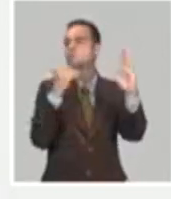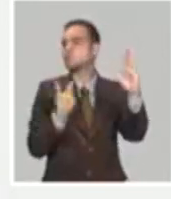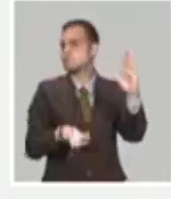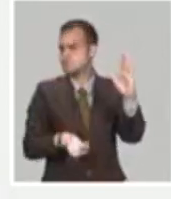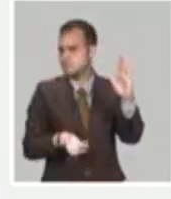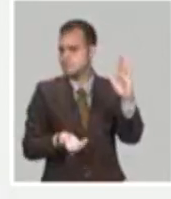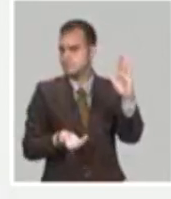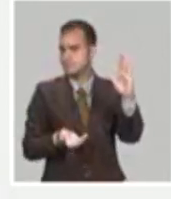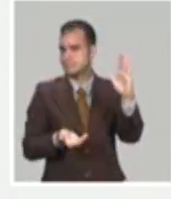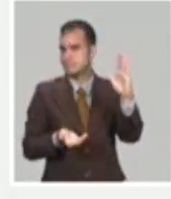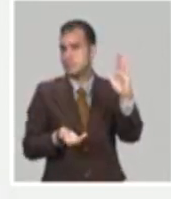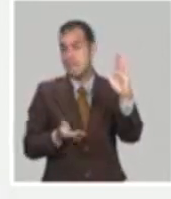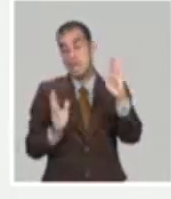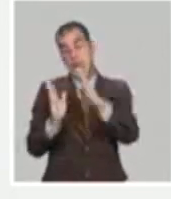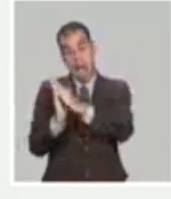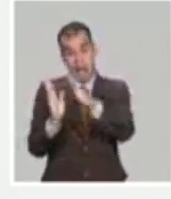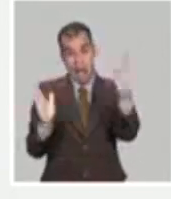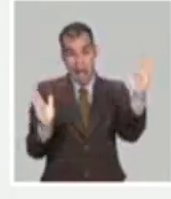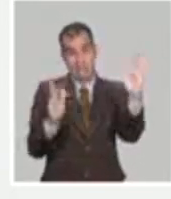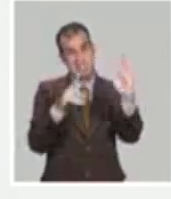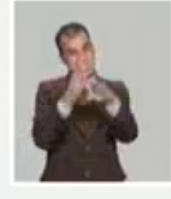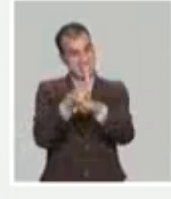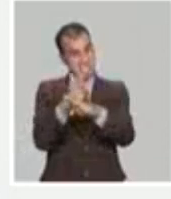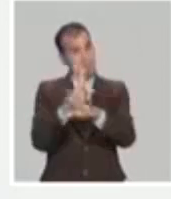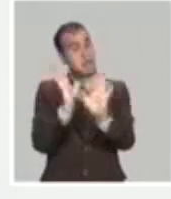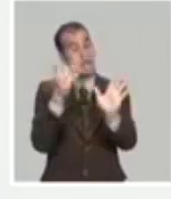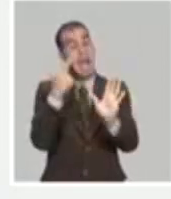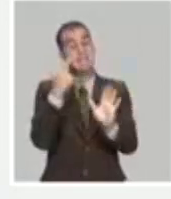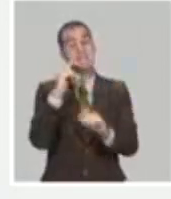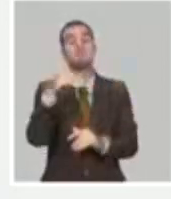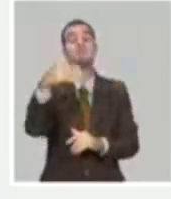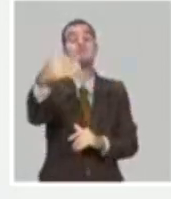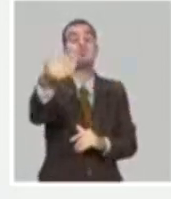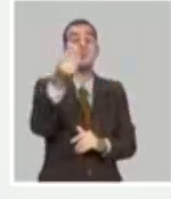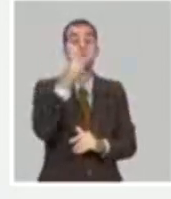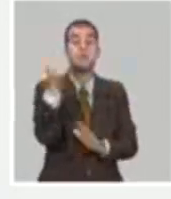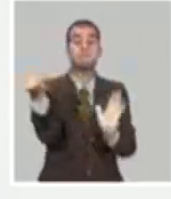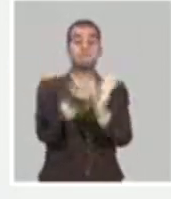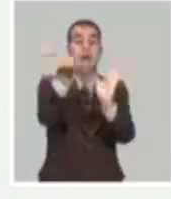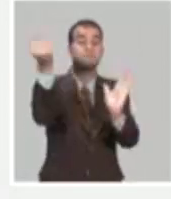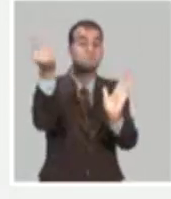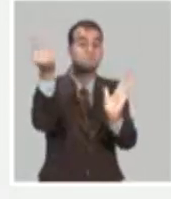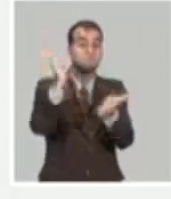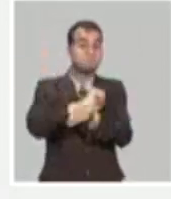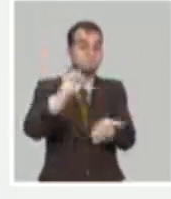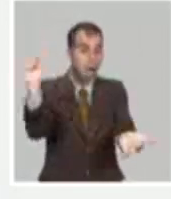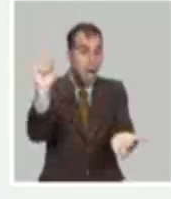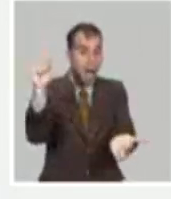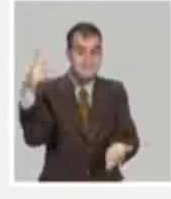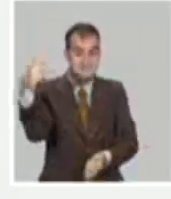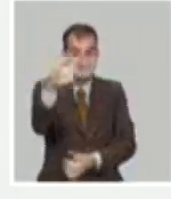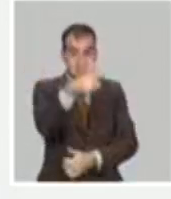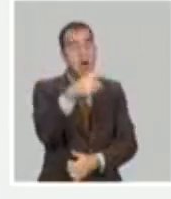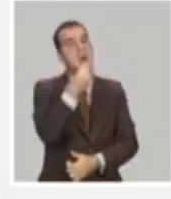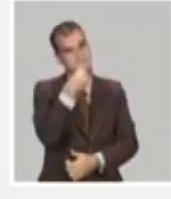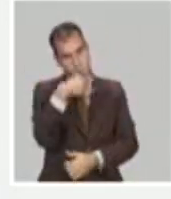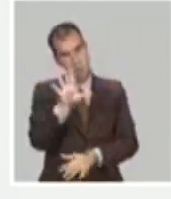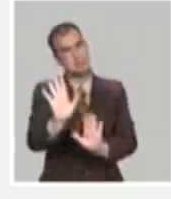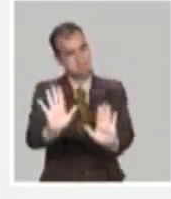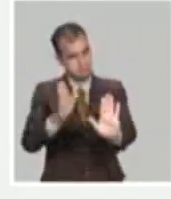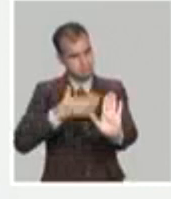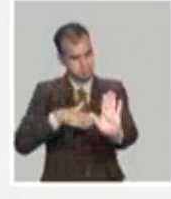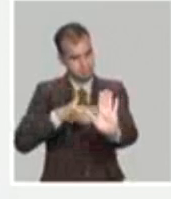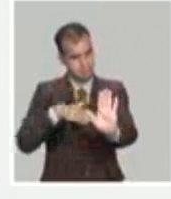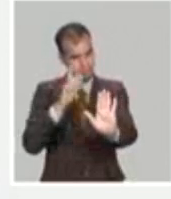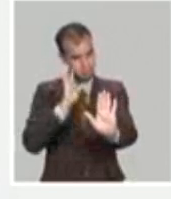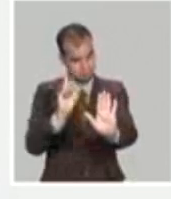con el autorizo de emergencia. Autorizo de emergencia. Es decir, el tiempo, por eso Oquita mencionaba la palabra temporal en que vamos a hacer la